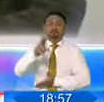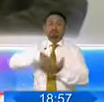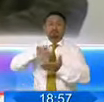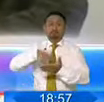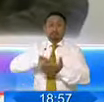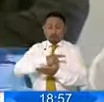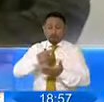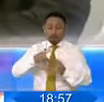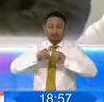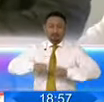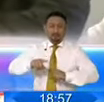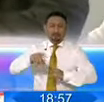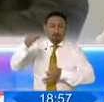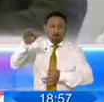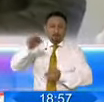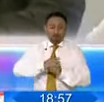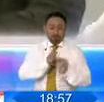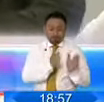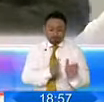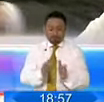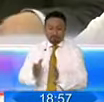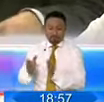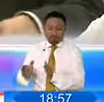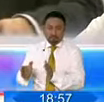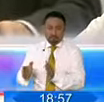que cronológicamente